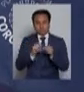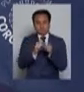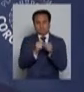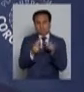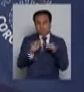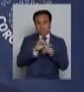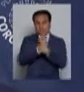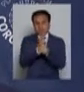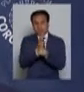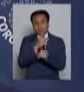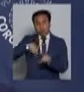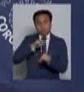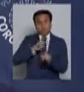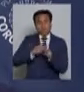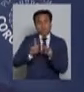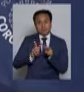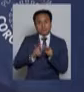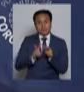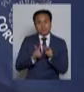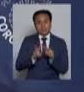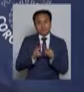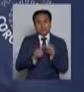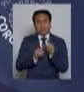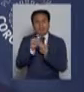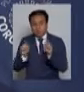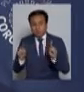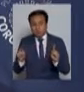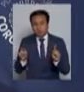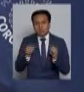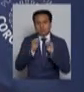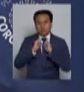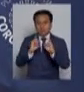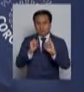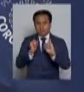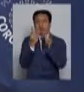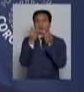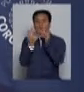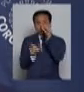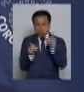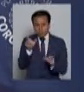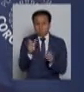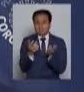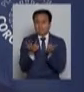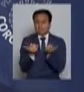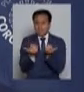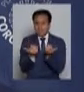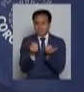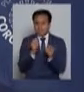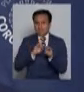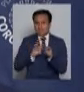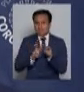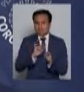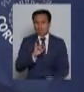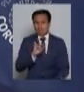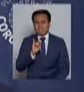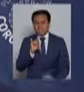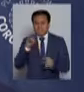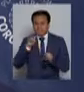enfermedad, estamos acumulando casos. Ya di la cuenta de pacientes que requieren tratamiento intensivo